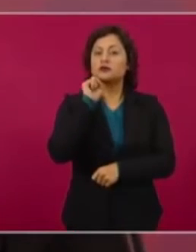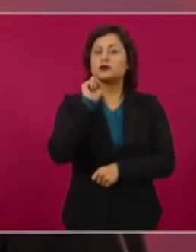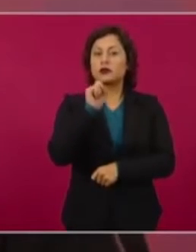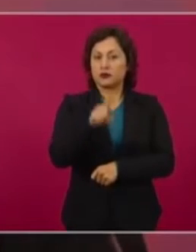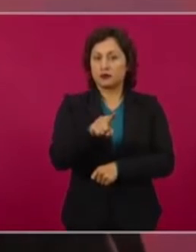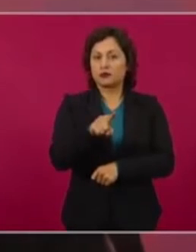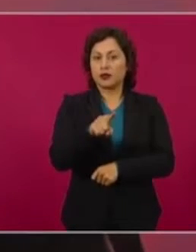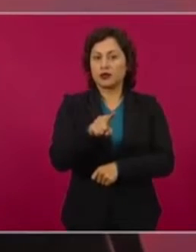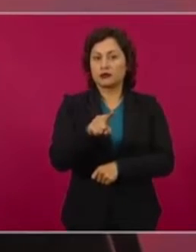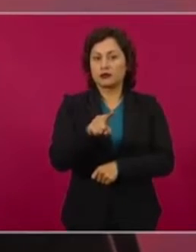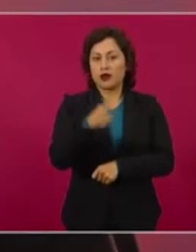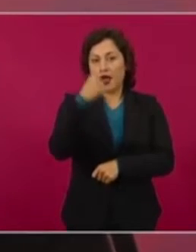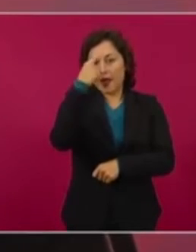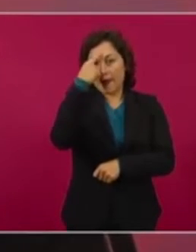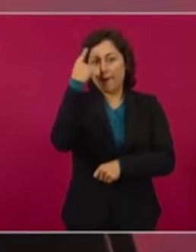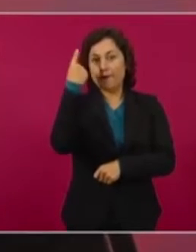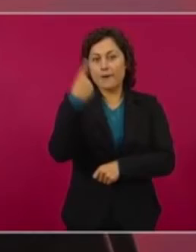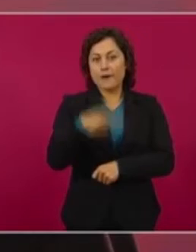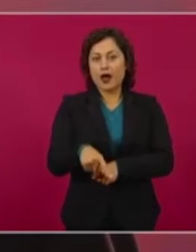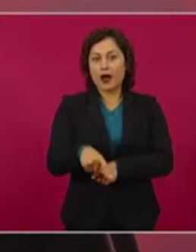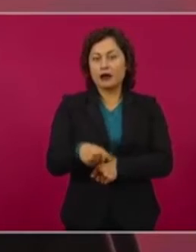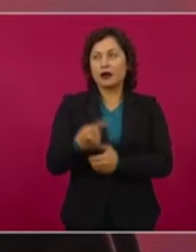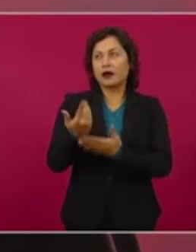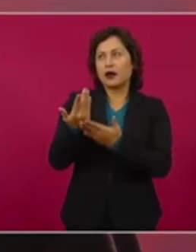garantizar nuestra independencia,